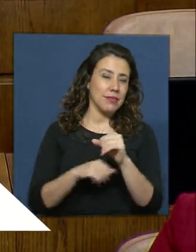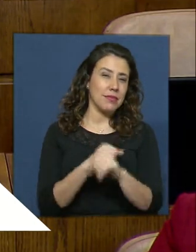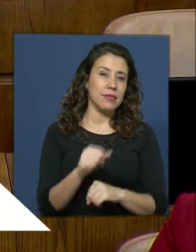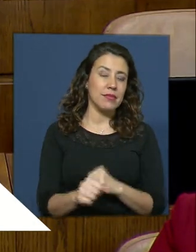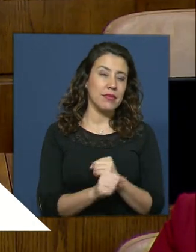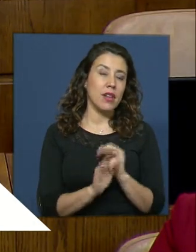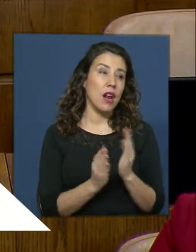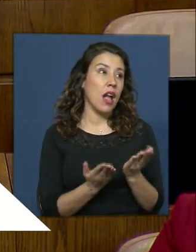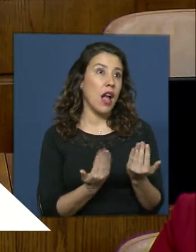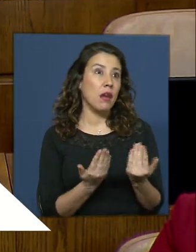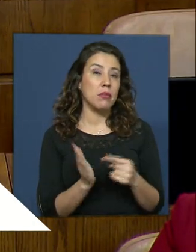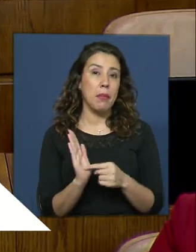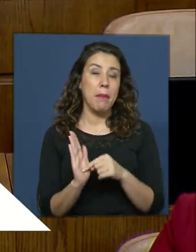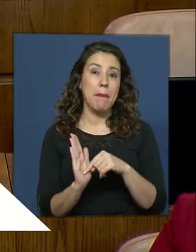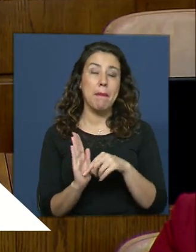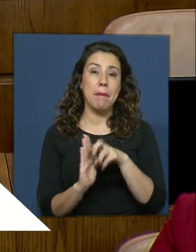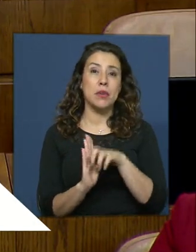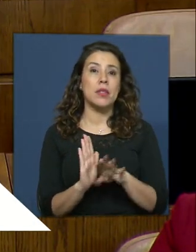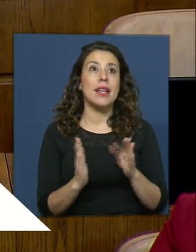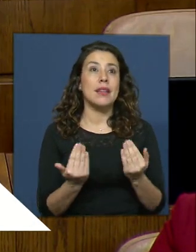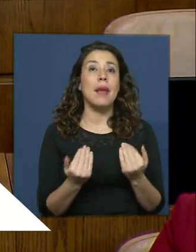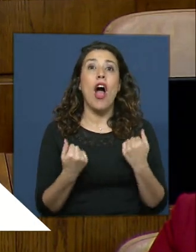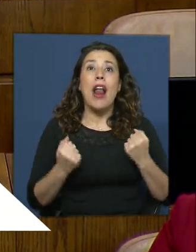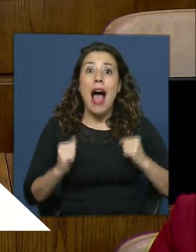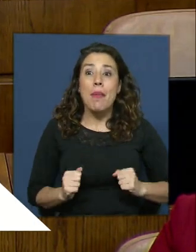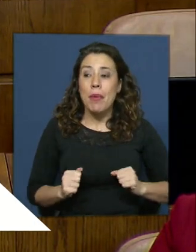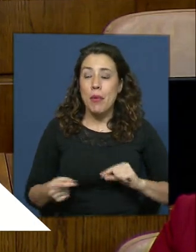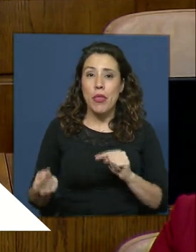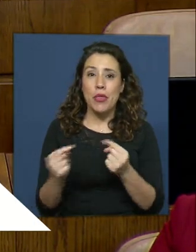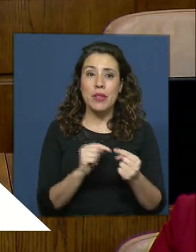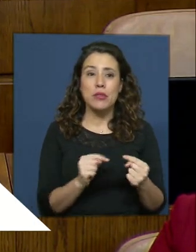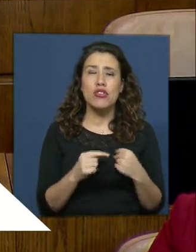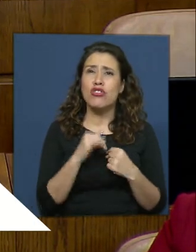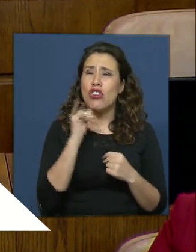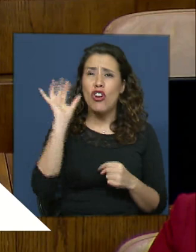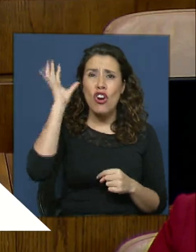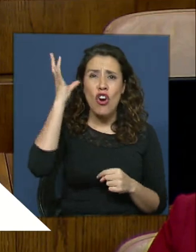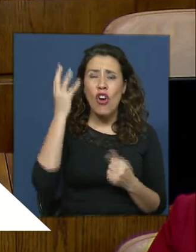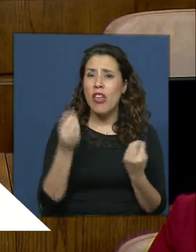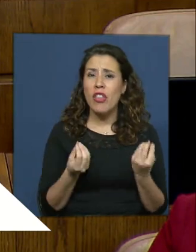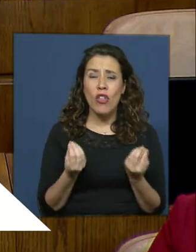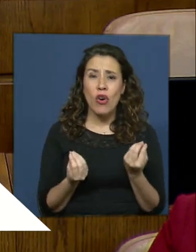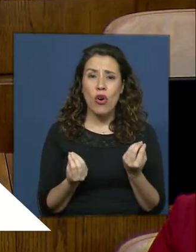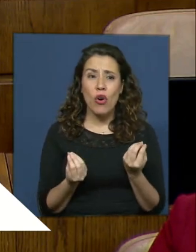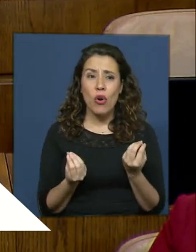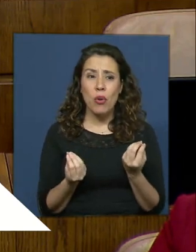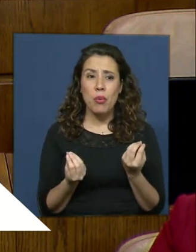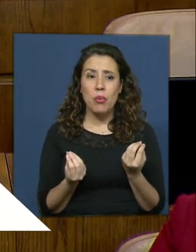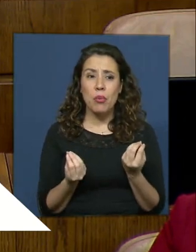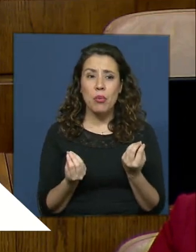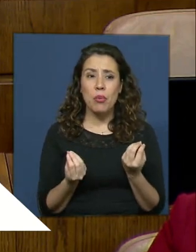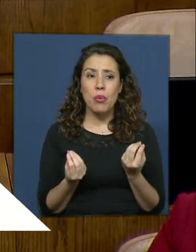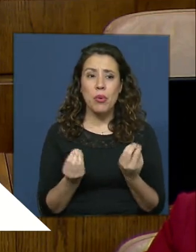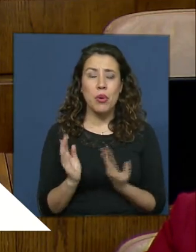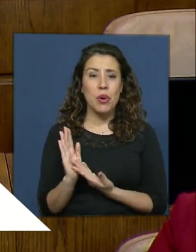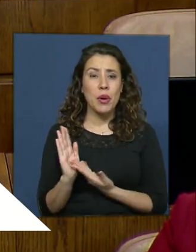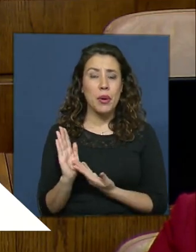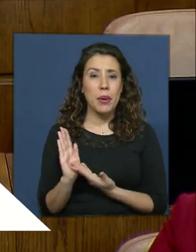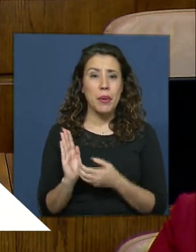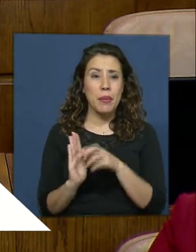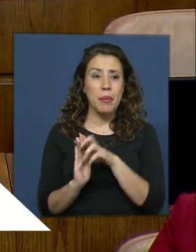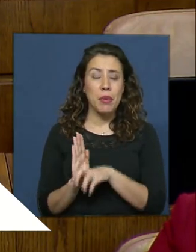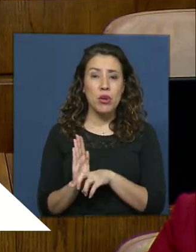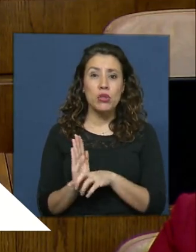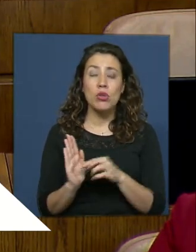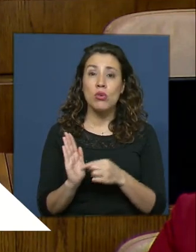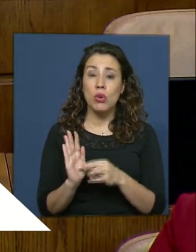espera de este proyecto podamos discutirlo en la sala. Yo no logro entender cómo, o creo que este proyecto, mejor dicho, ha marcado